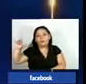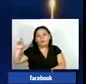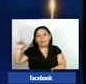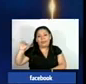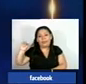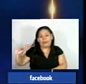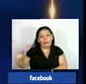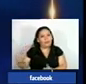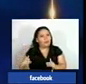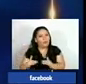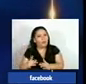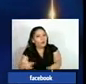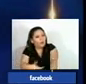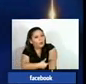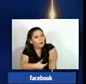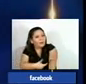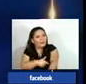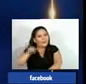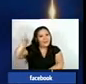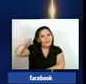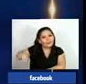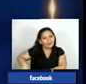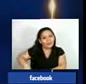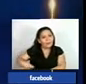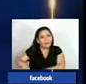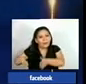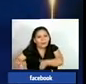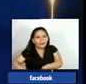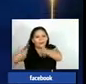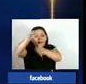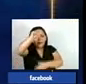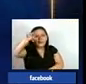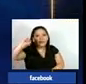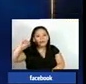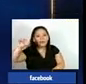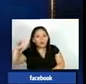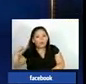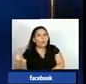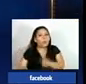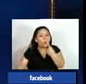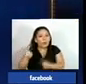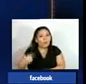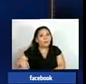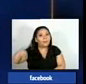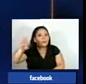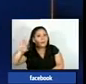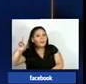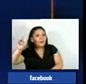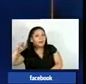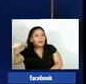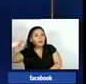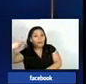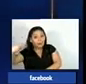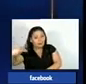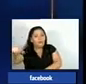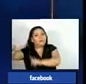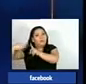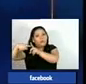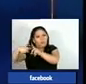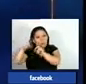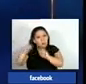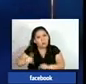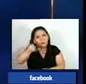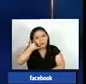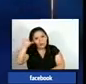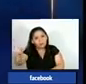que se encuentra en el Hospital Amatepec. Solicita donación del tipo BRH positivo. Y se pueden comunicar a los números